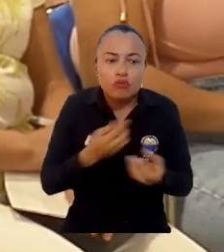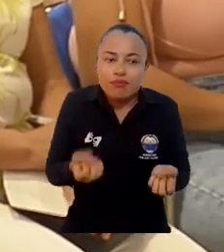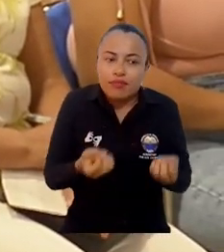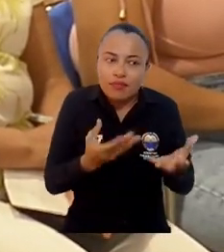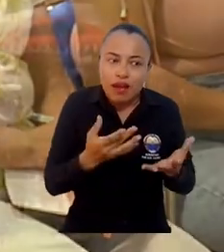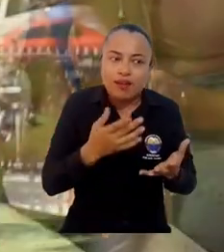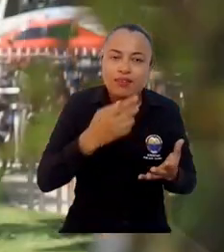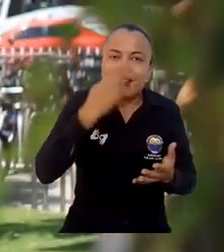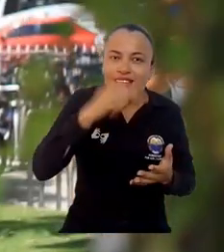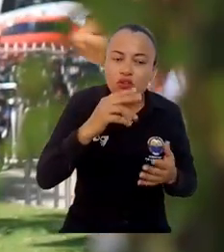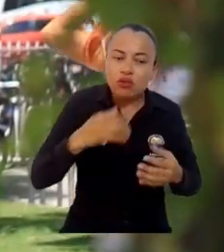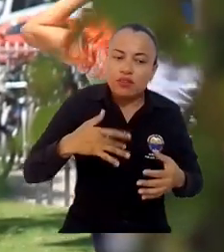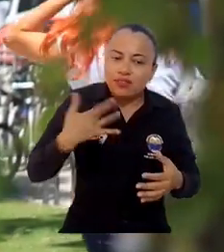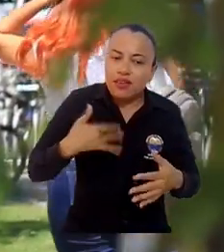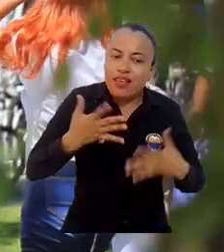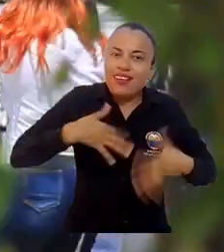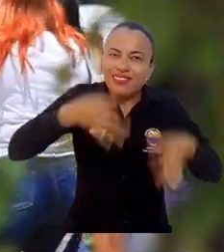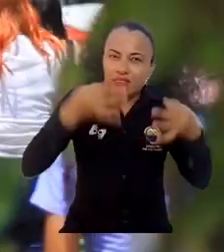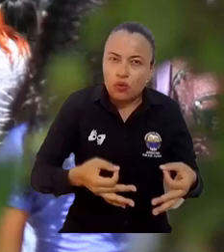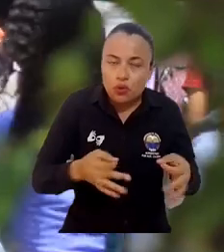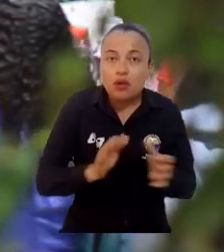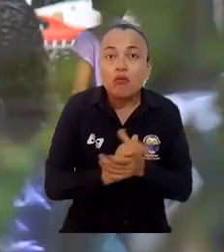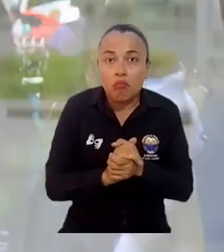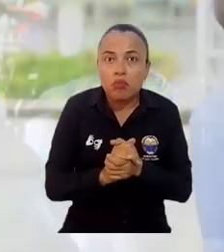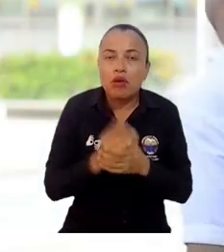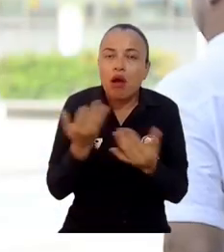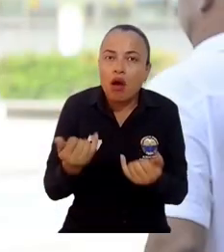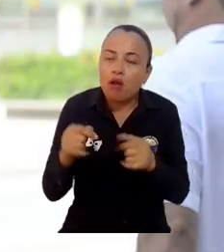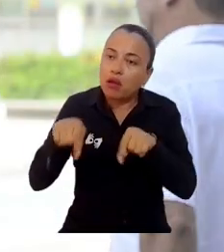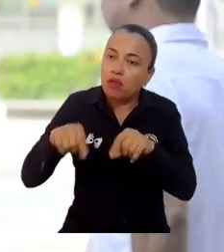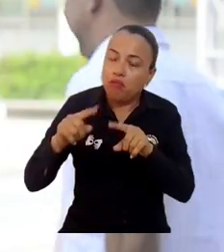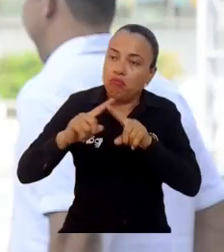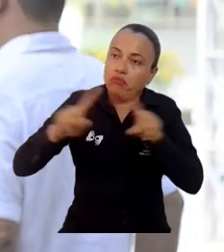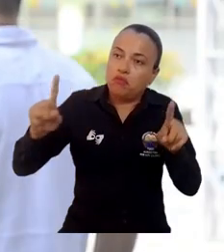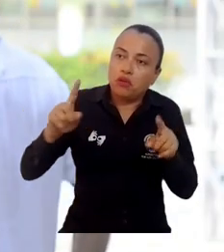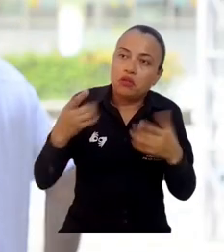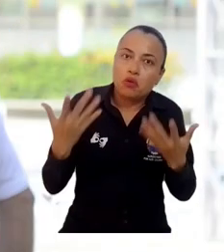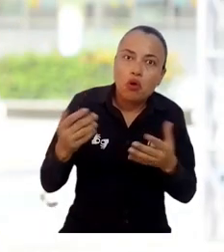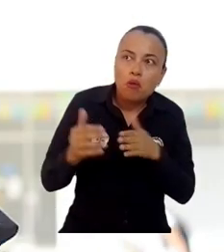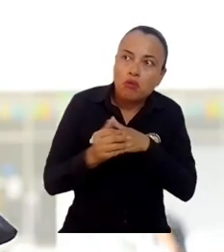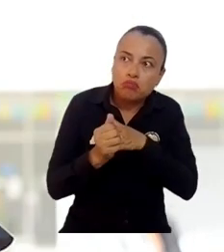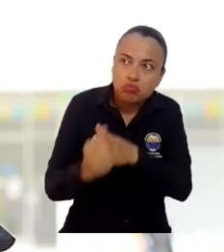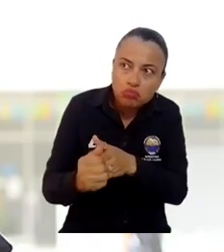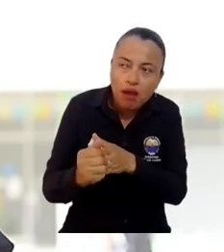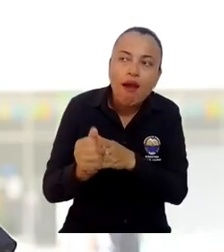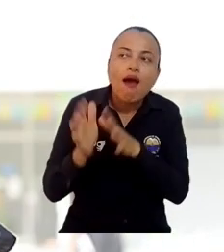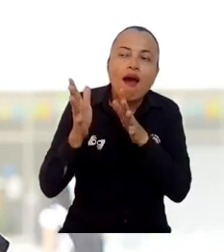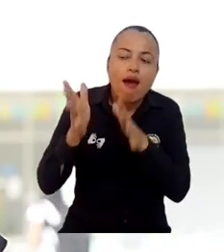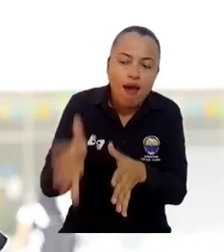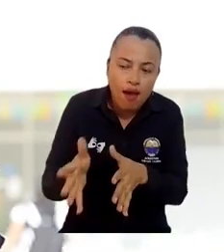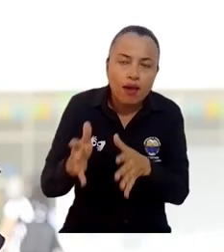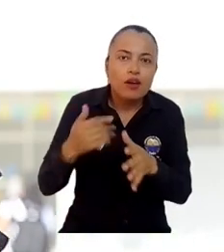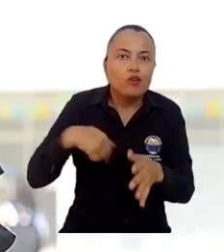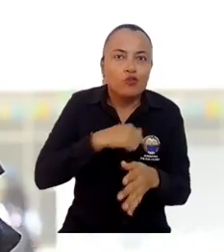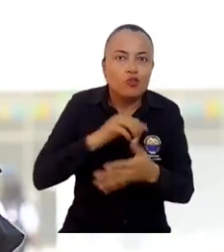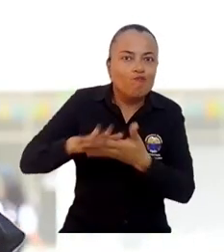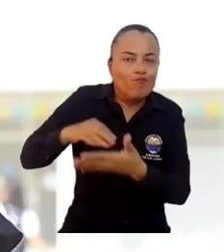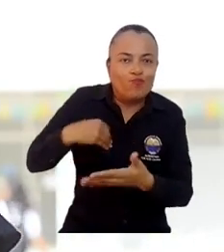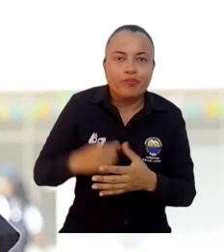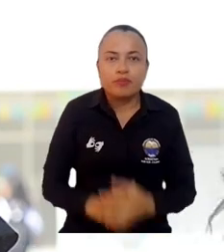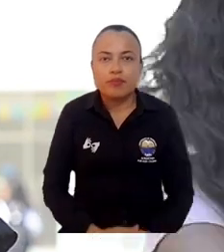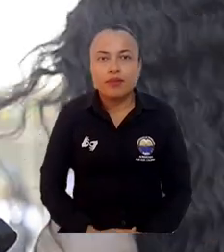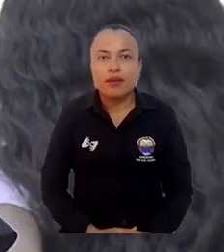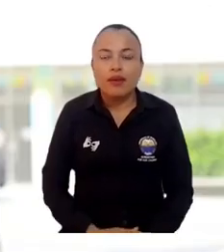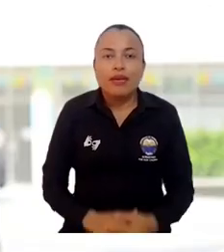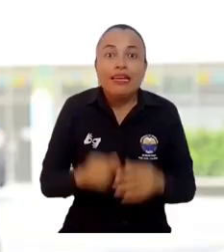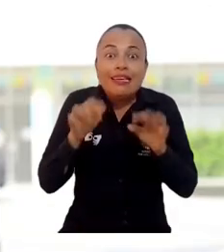brindarle esa confianza a nuestros hijos. De pronto hacemos unas cosas totalmente diferentes. Nos dieron unas orientaciones para nosotros poderlas poner